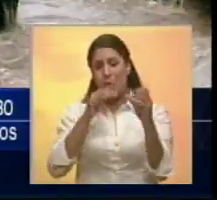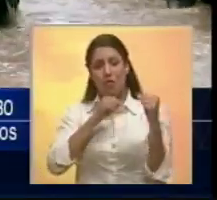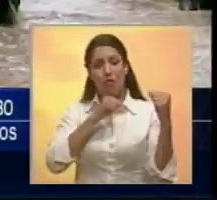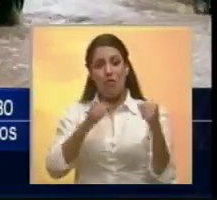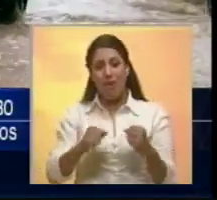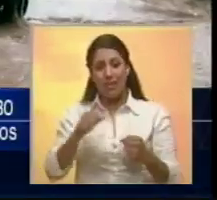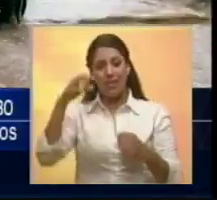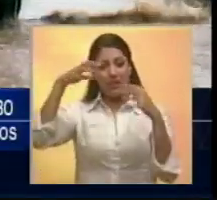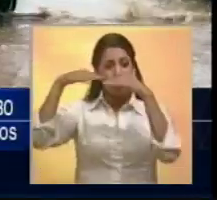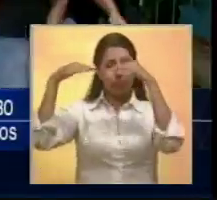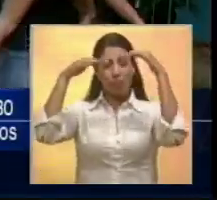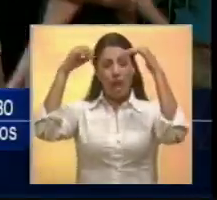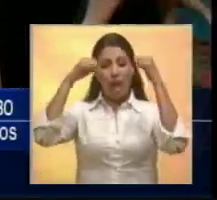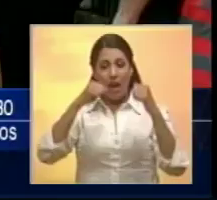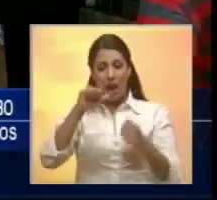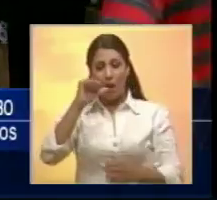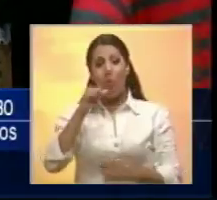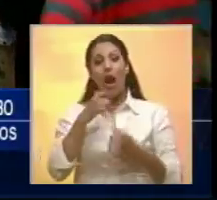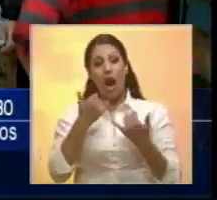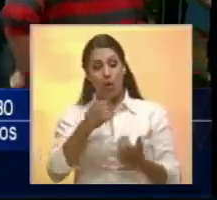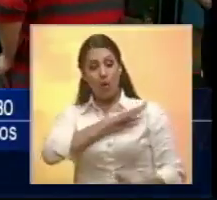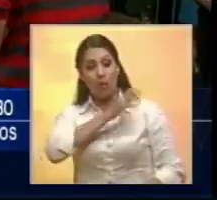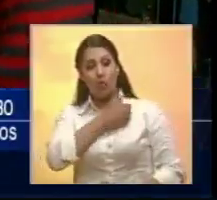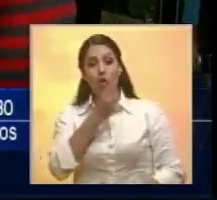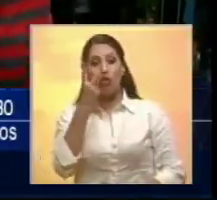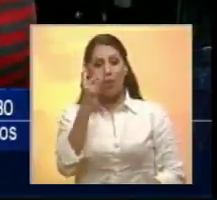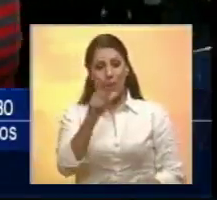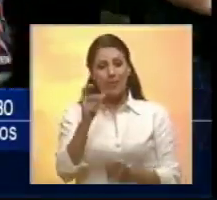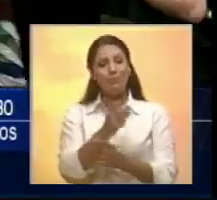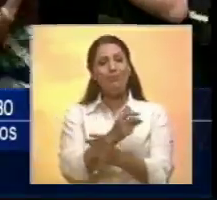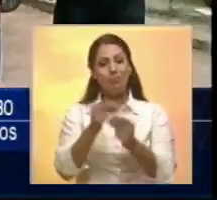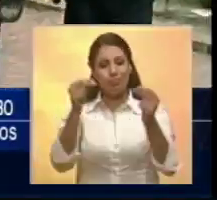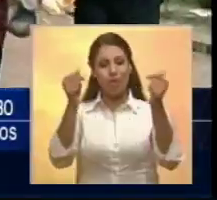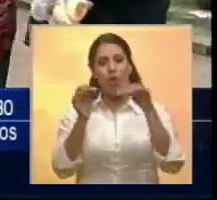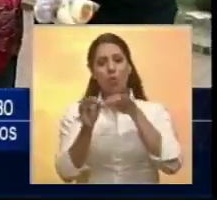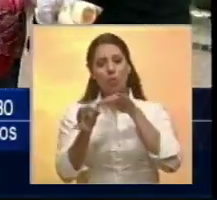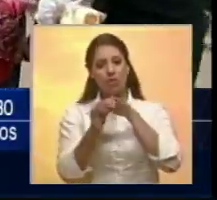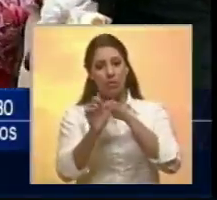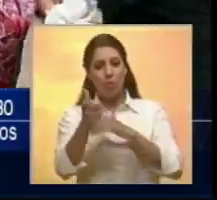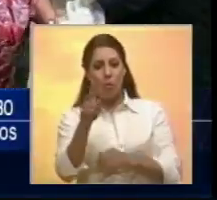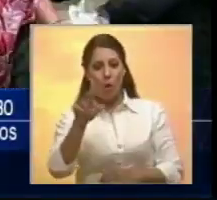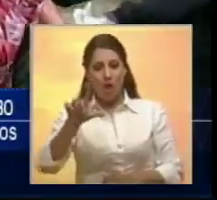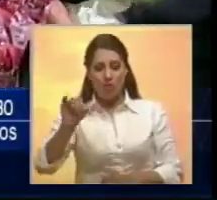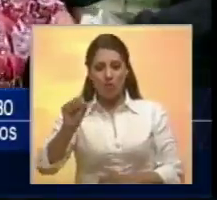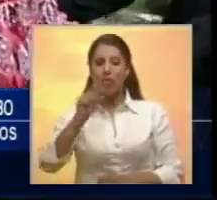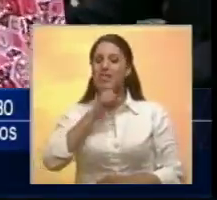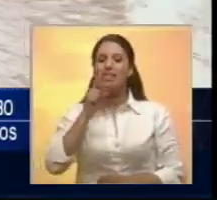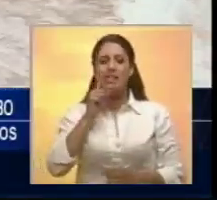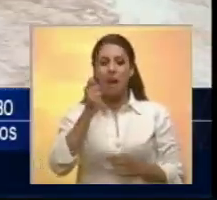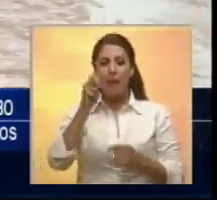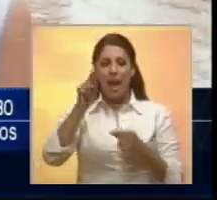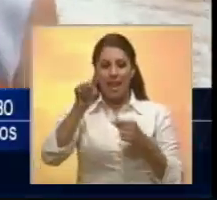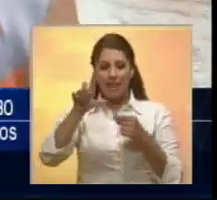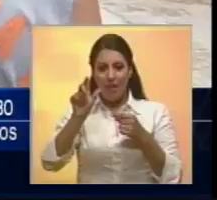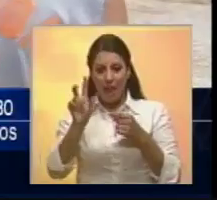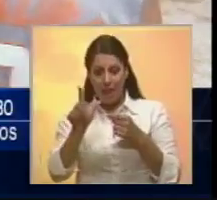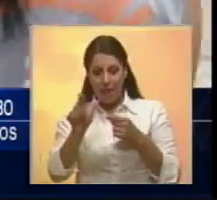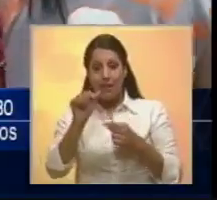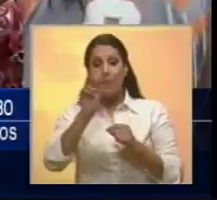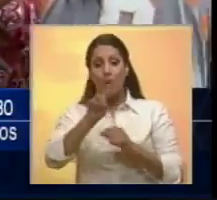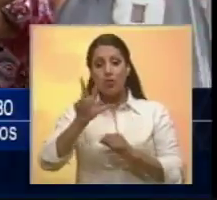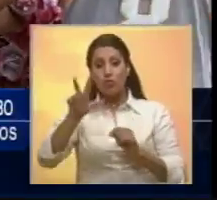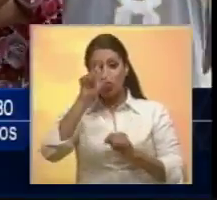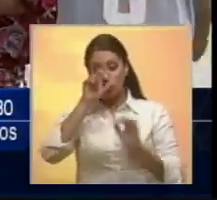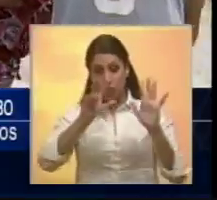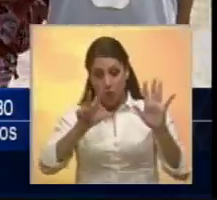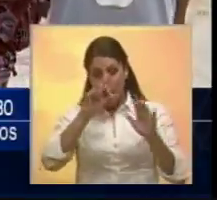nivel de agua. Las autoridades tienen el reporte de 2 desaparecidos en el municipio Los Guayos, identificados como Aníbal Salas, de 28 años de